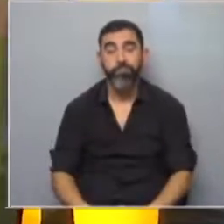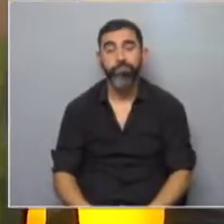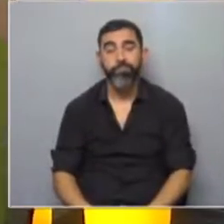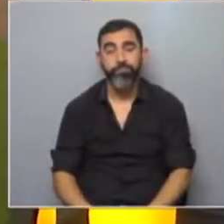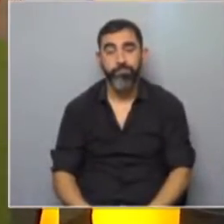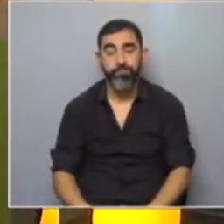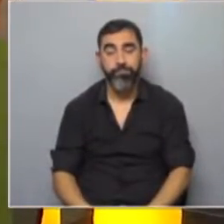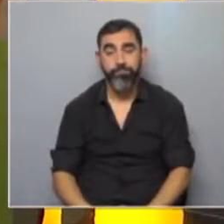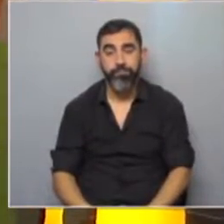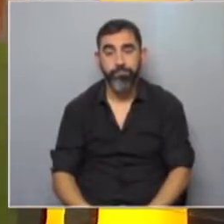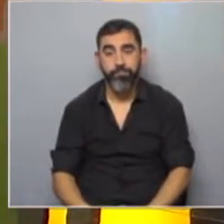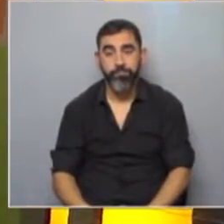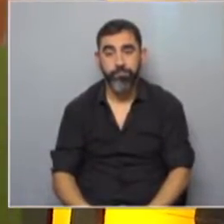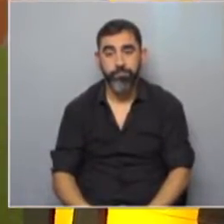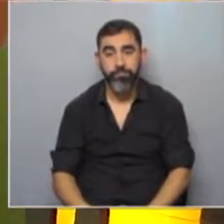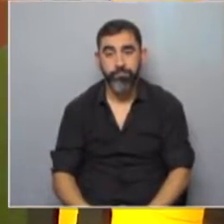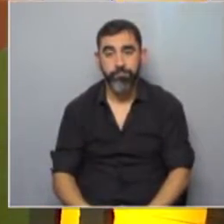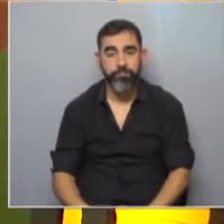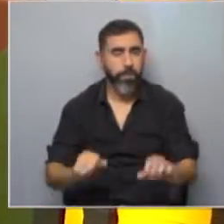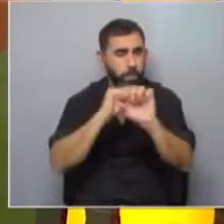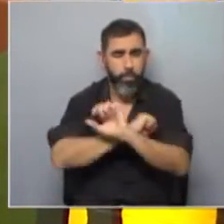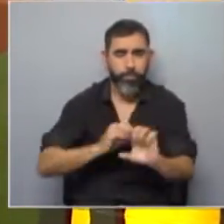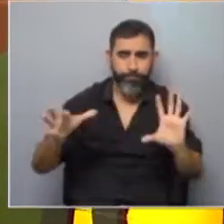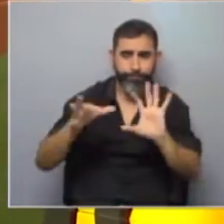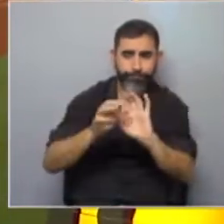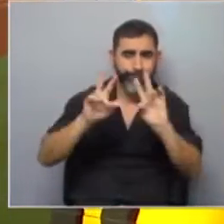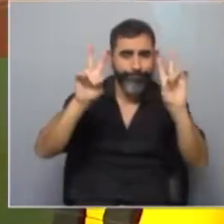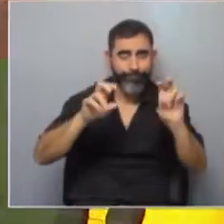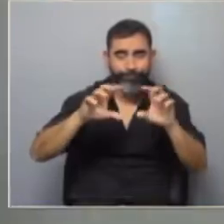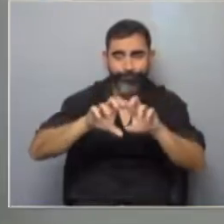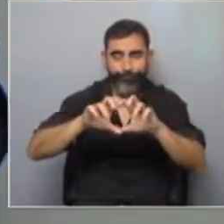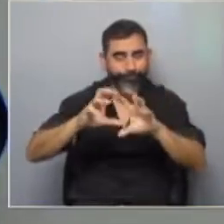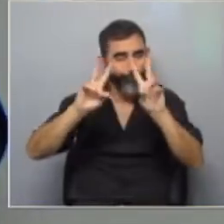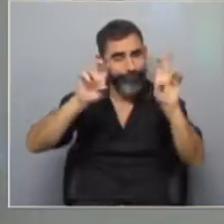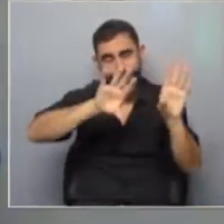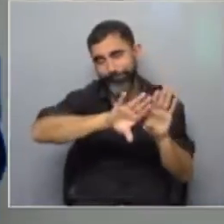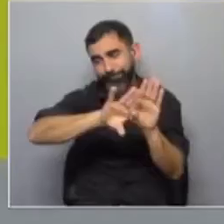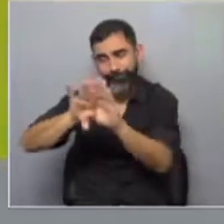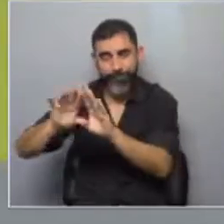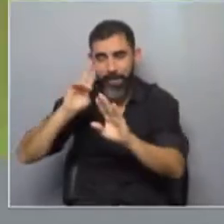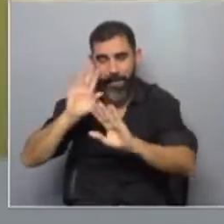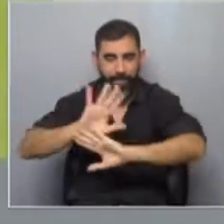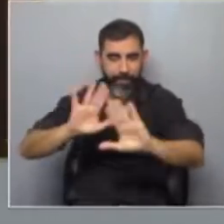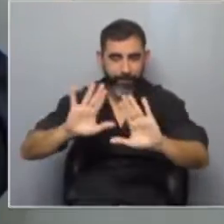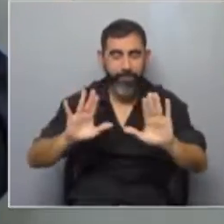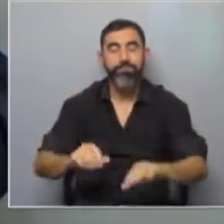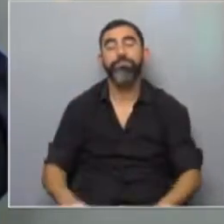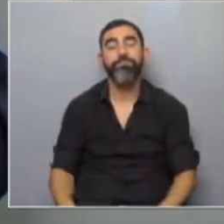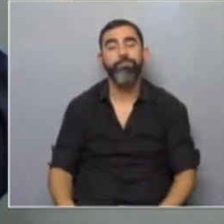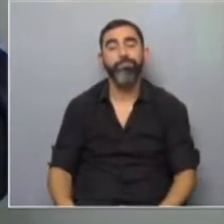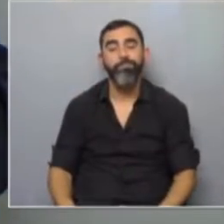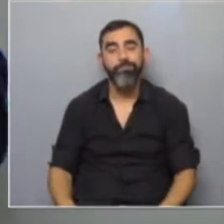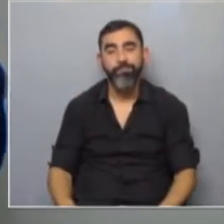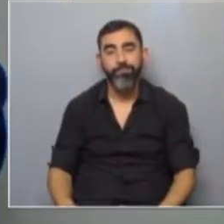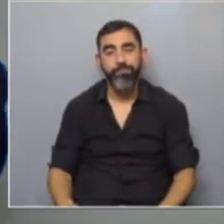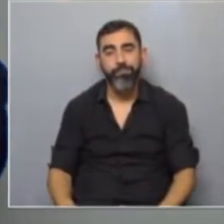Y como dije recién, como es imposible o me resulta encontrar un link, cambiamos de tema. Alexandra, Bueno.